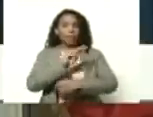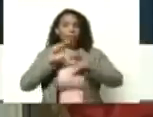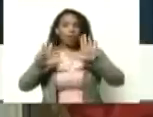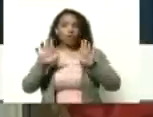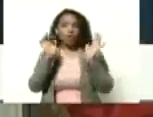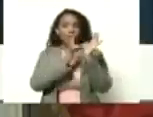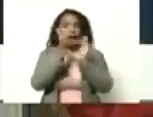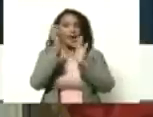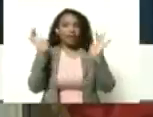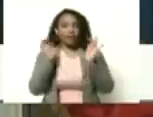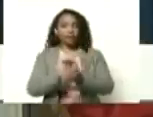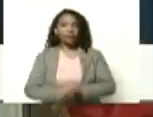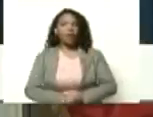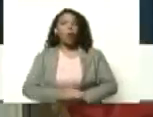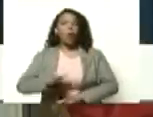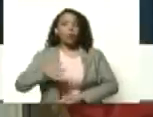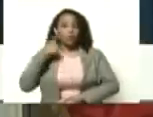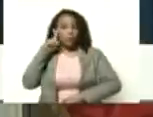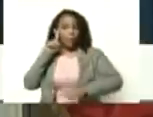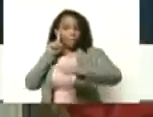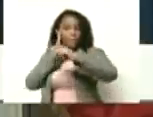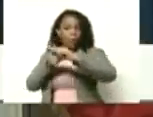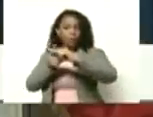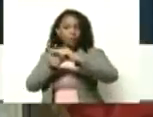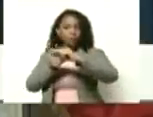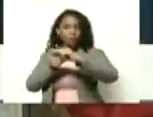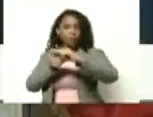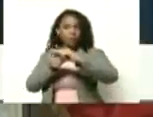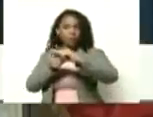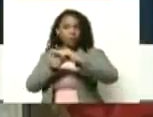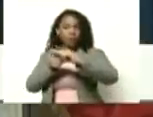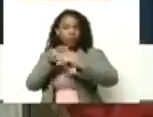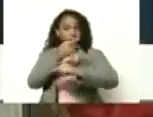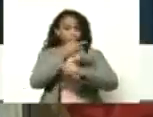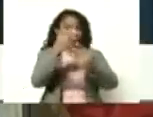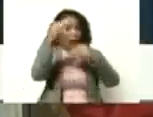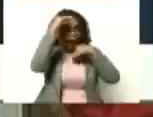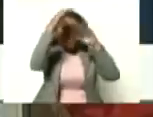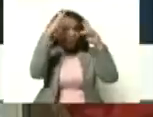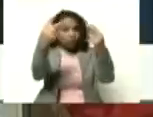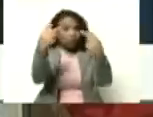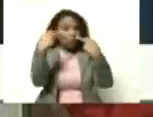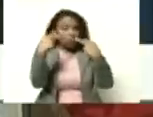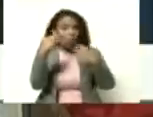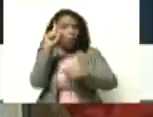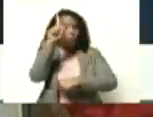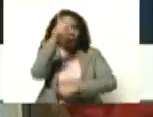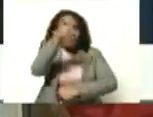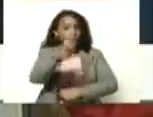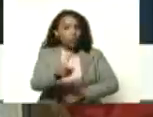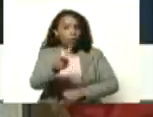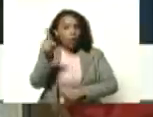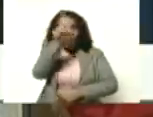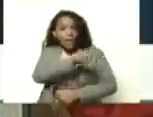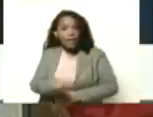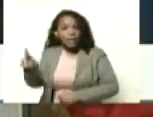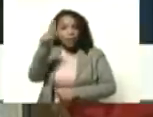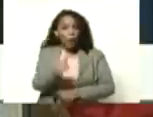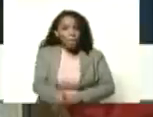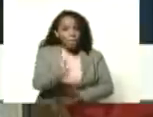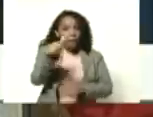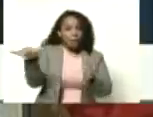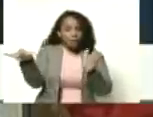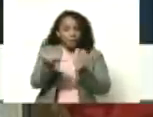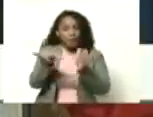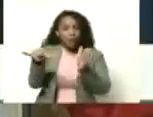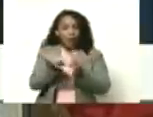abril pudimos detectar oído que una de las personas del círculo más cercano a